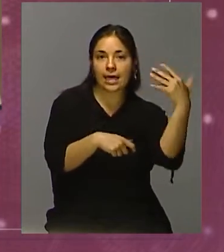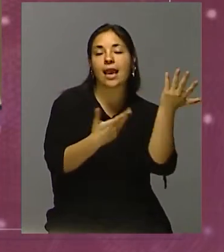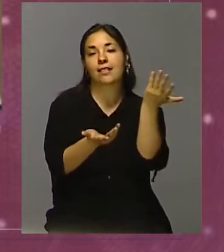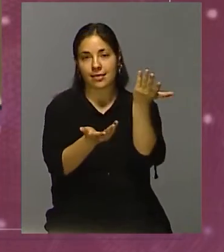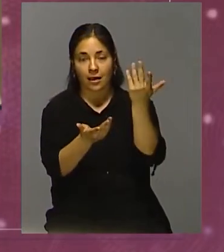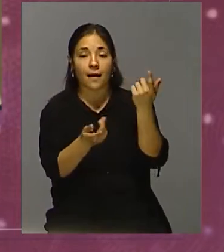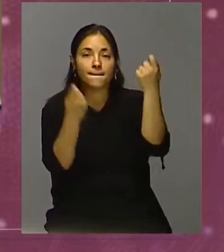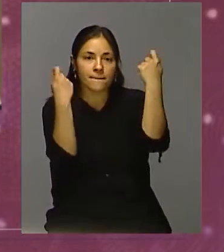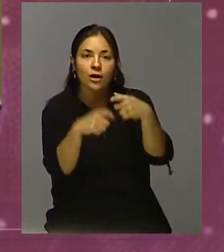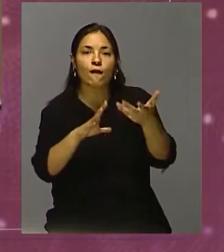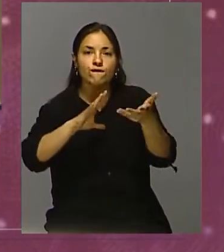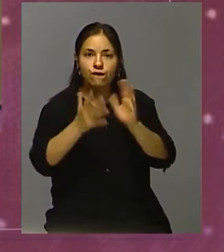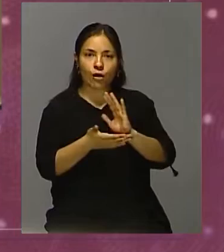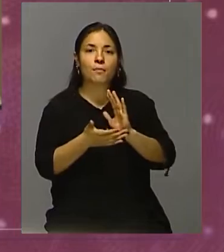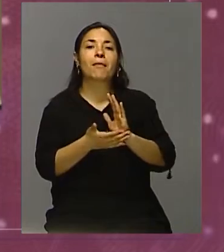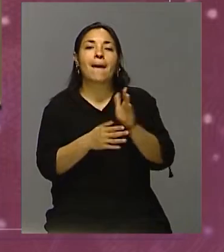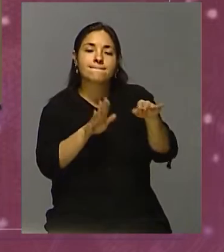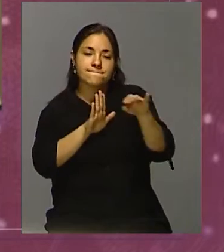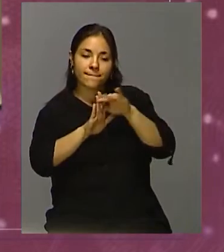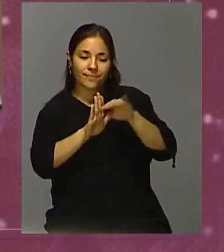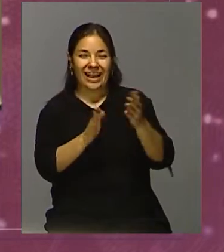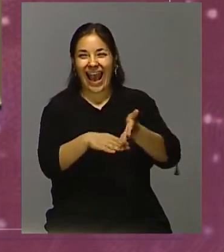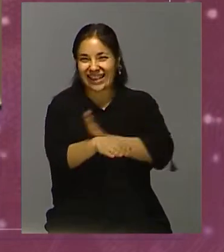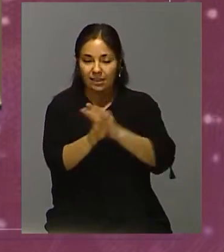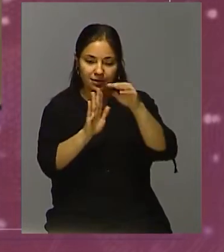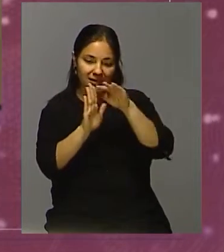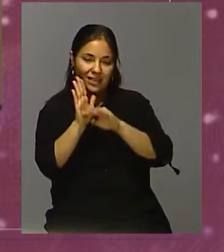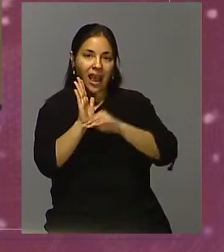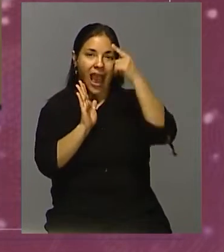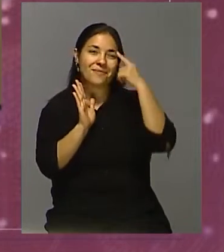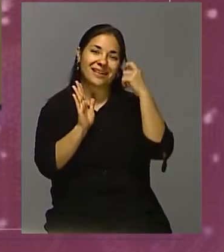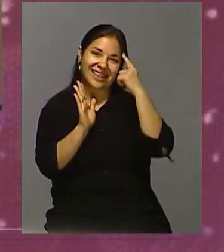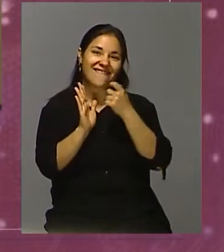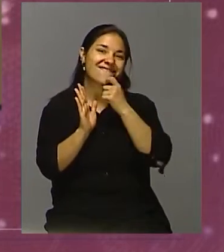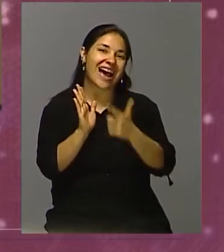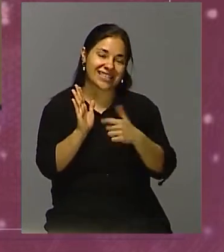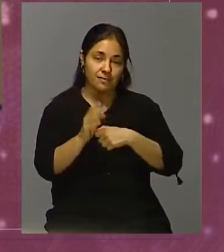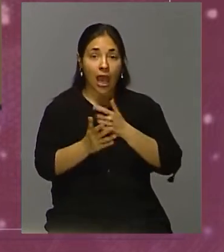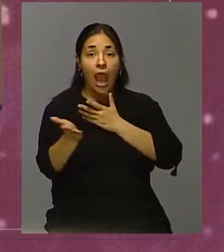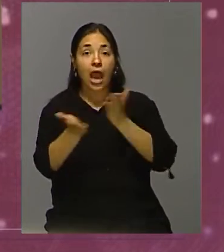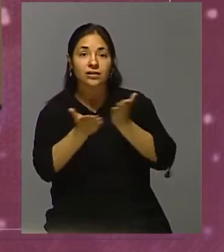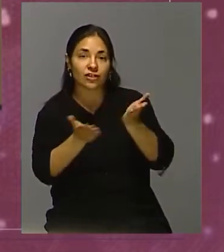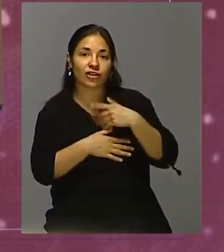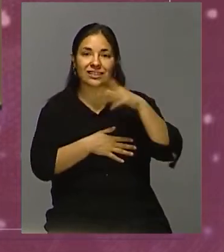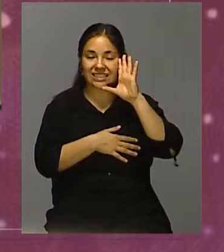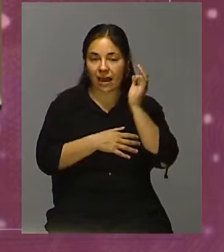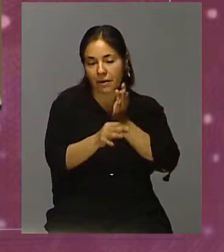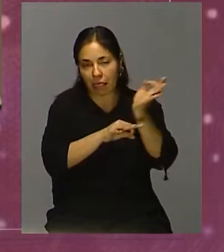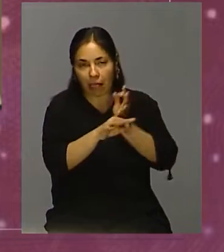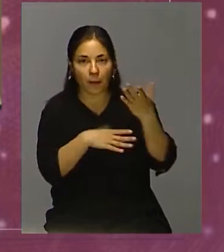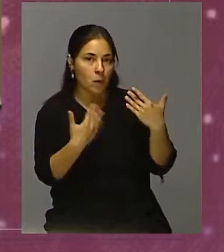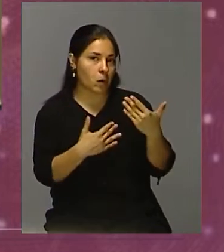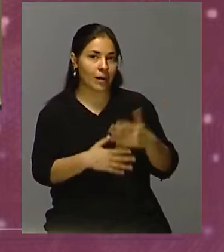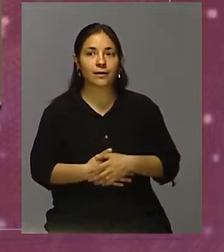inversión realizada conforme a determinados parámetros que son fáciles de aprender, cualquier asesor competente y idóneo puede brindar,